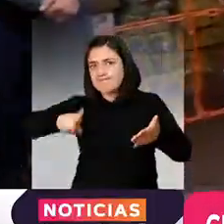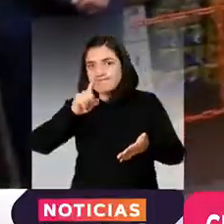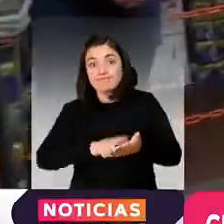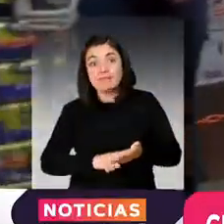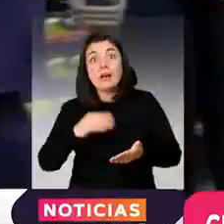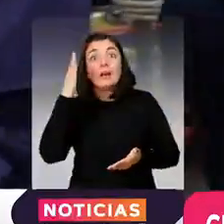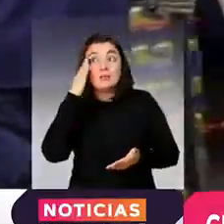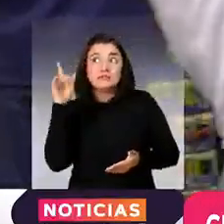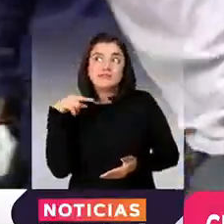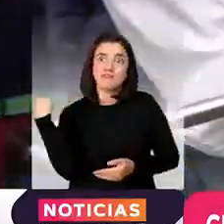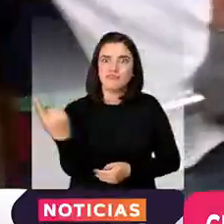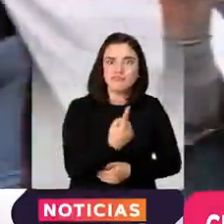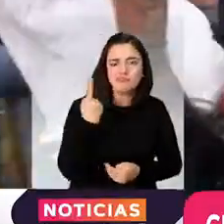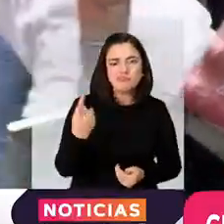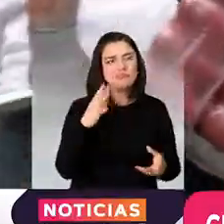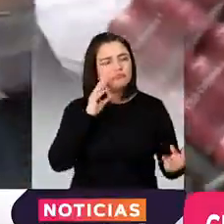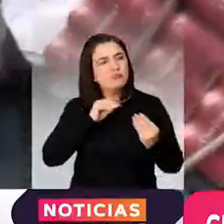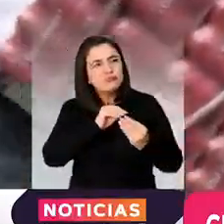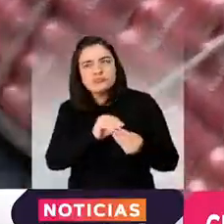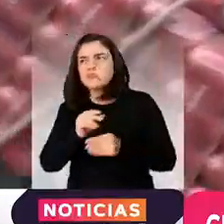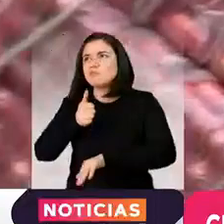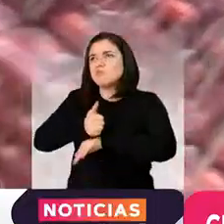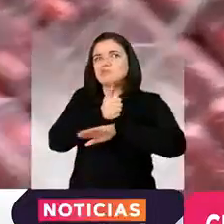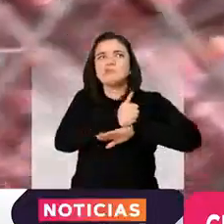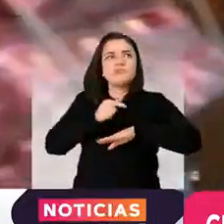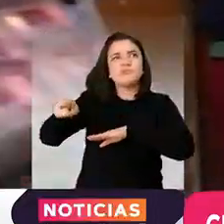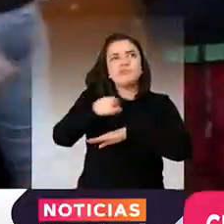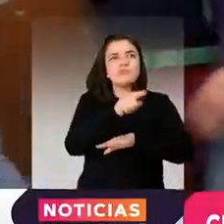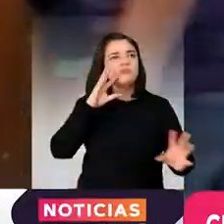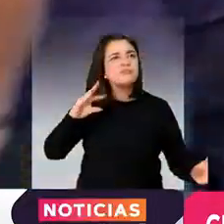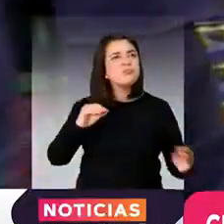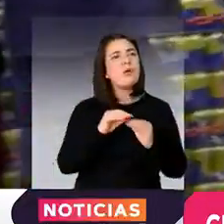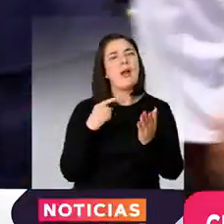manera conjunta las autoridades distritales.